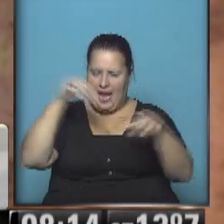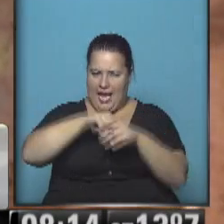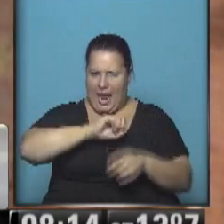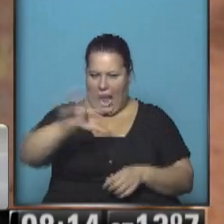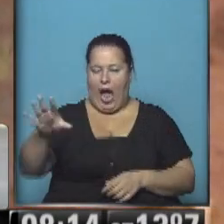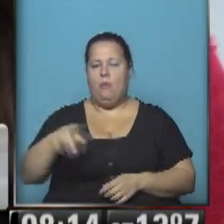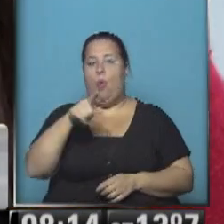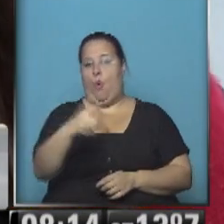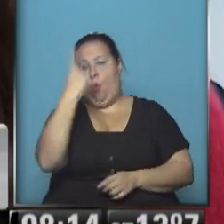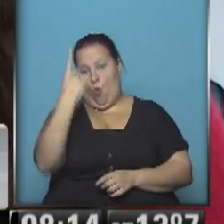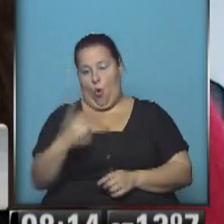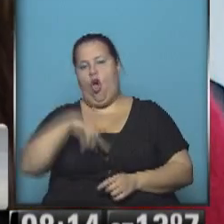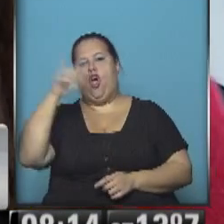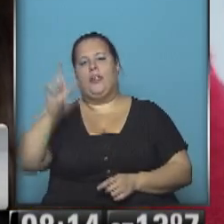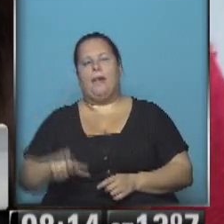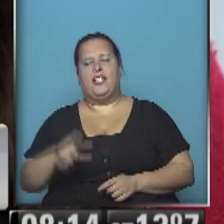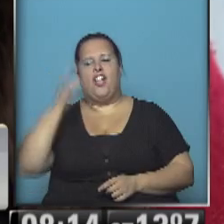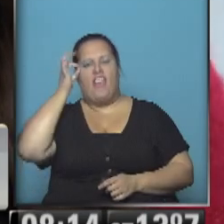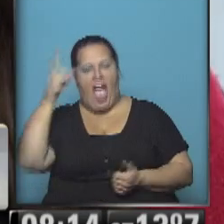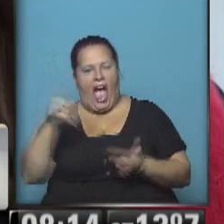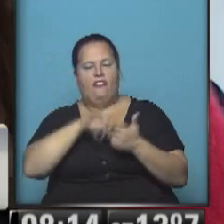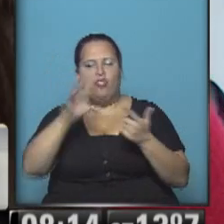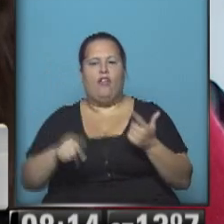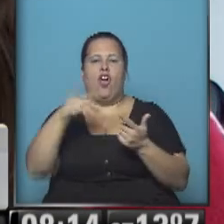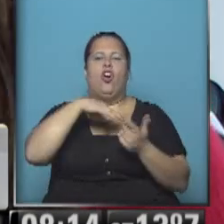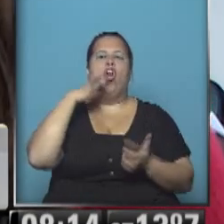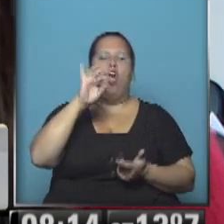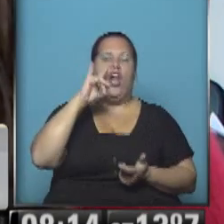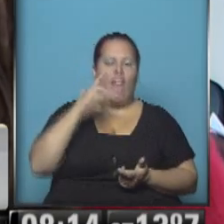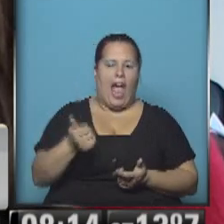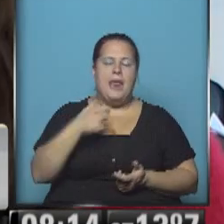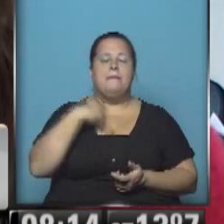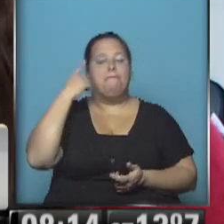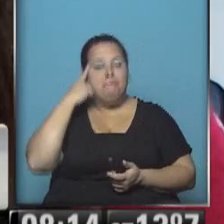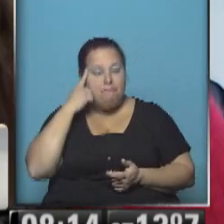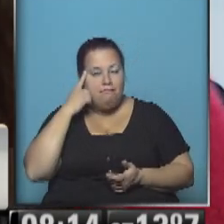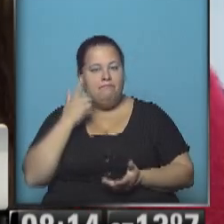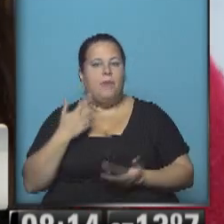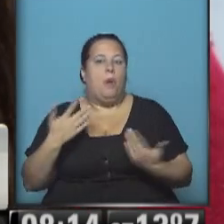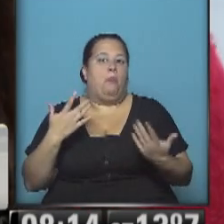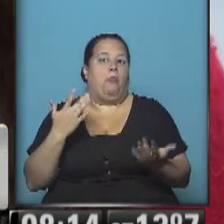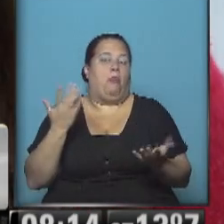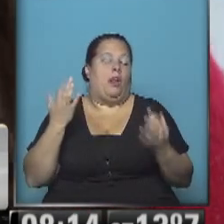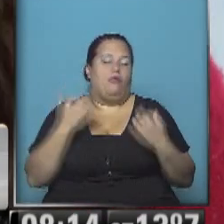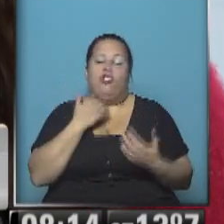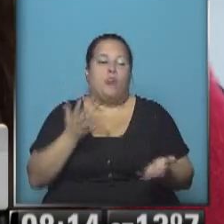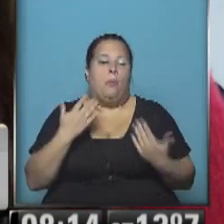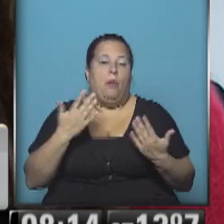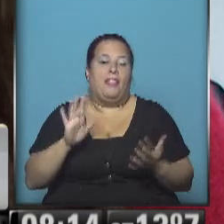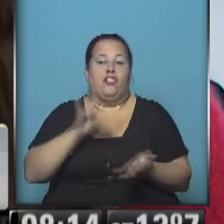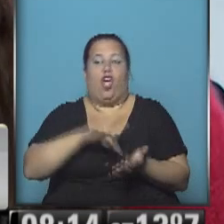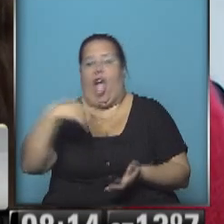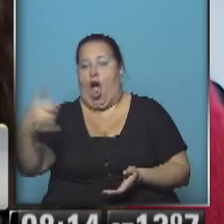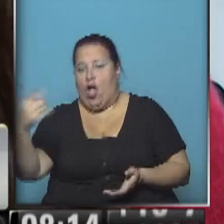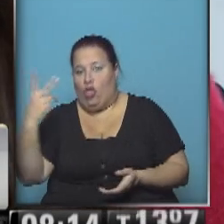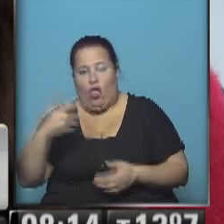él es una de ellas e de otra persona de sudáfrica de otra persona de jordania suponemos que le puede dar no sabemos pero por el poder toca